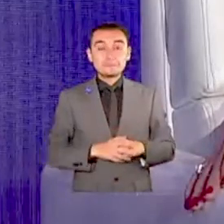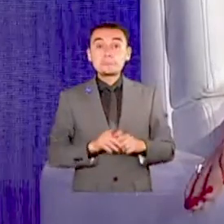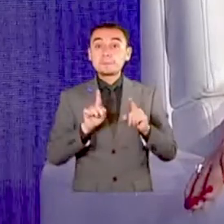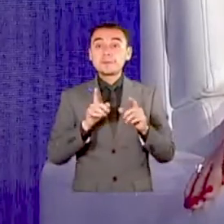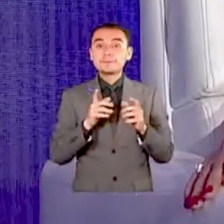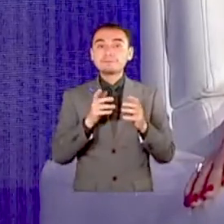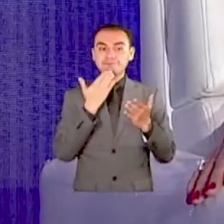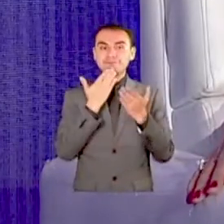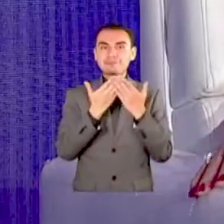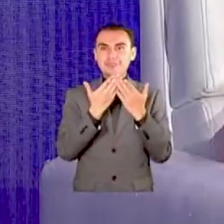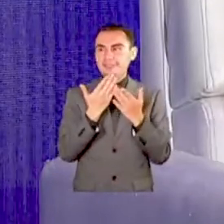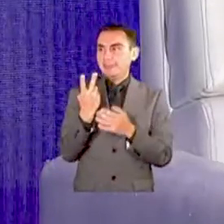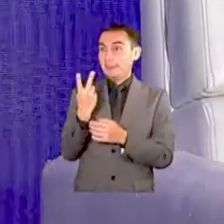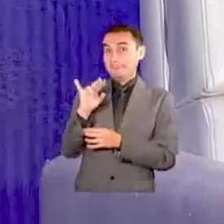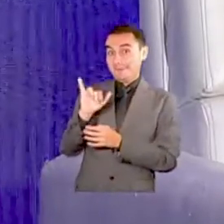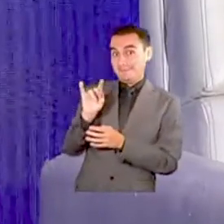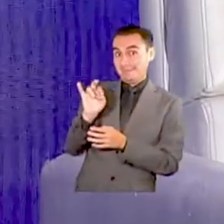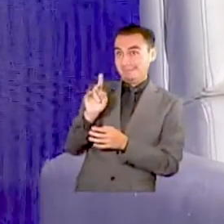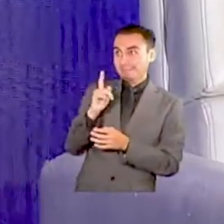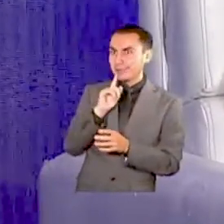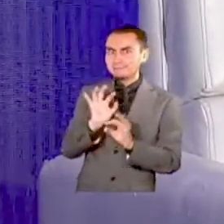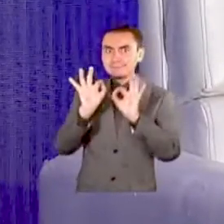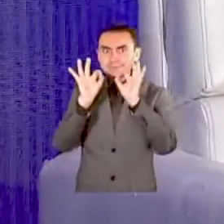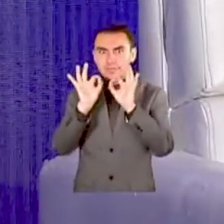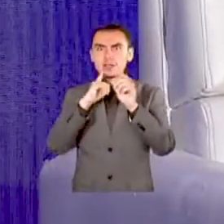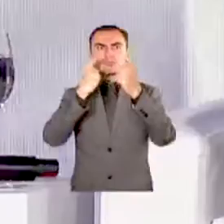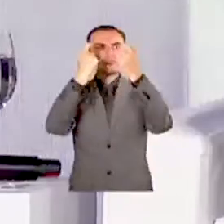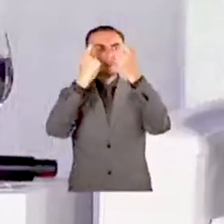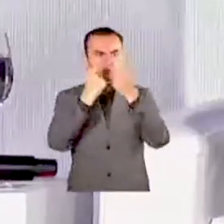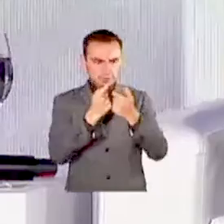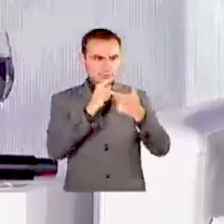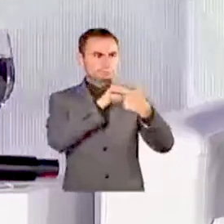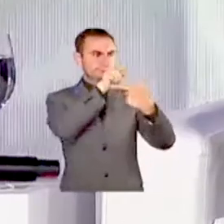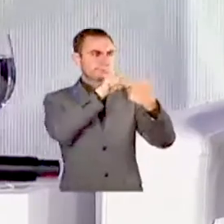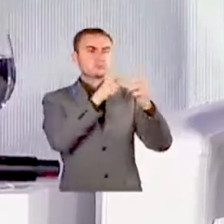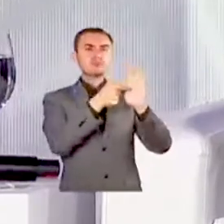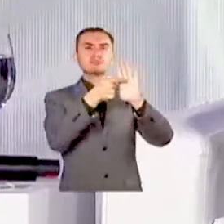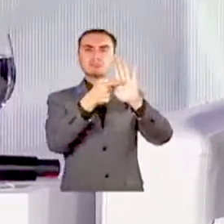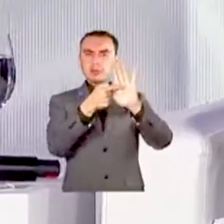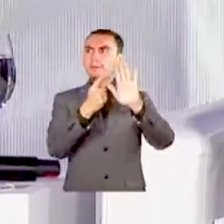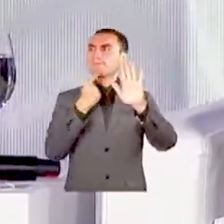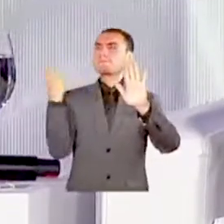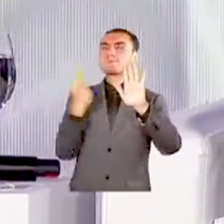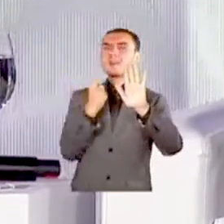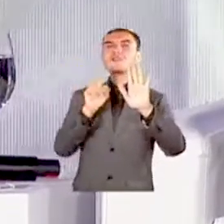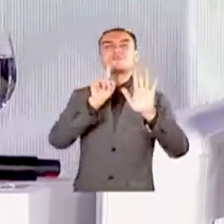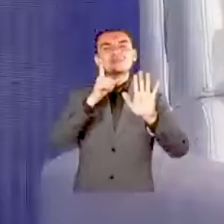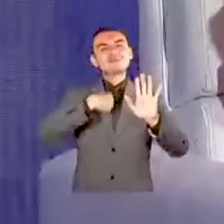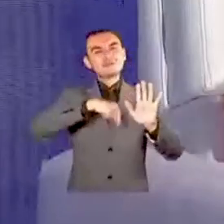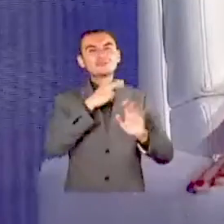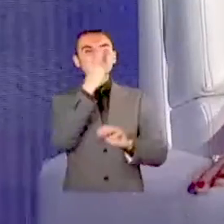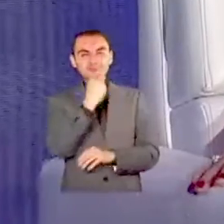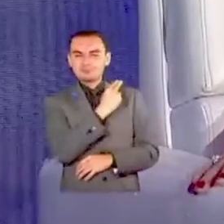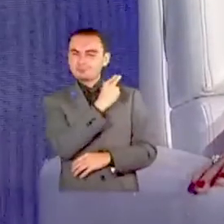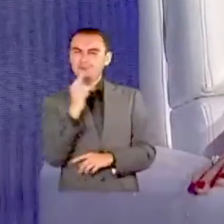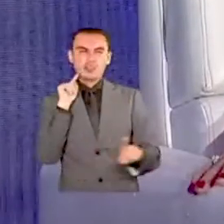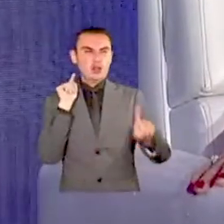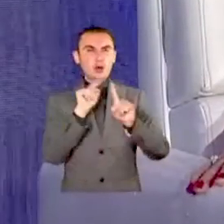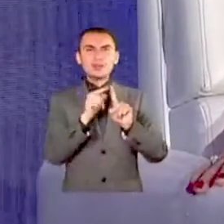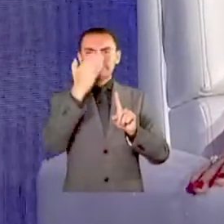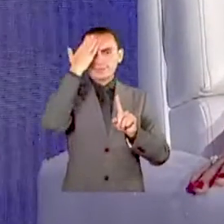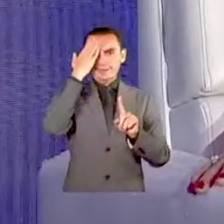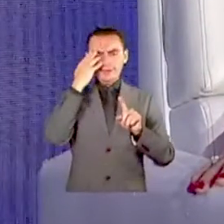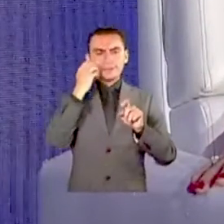agradecerle a Viviana. Fueron unas cifras generales, pero estamos muy comprometidos con transversalizar